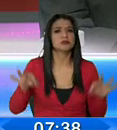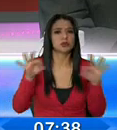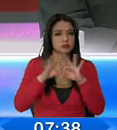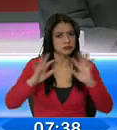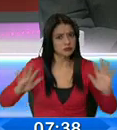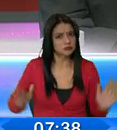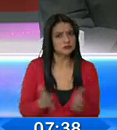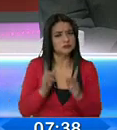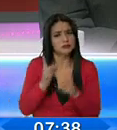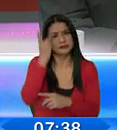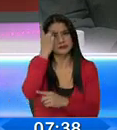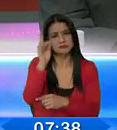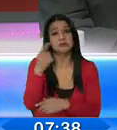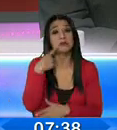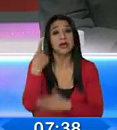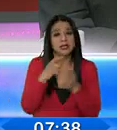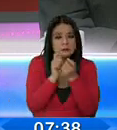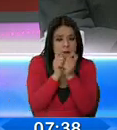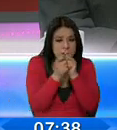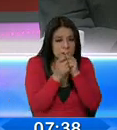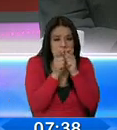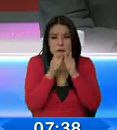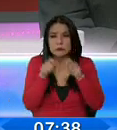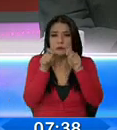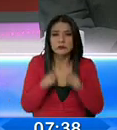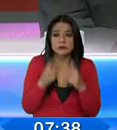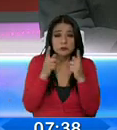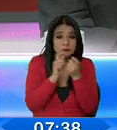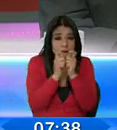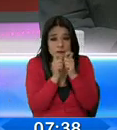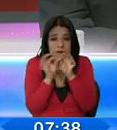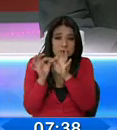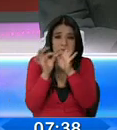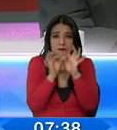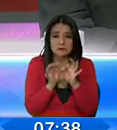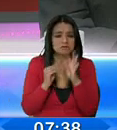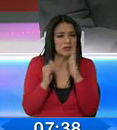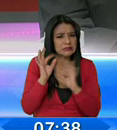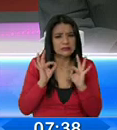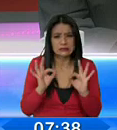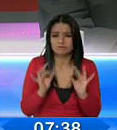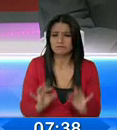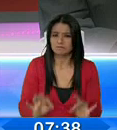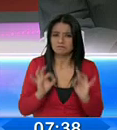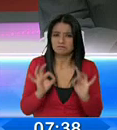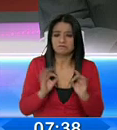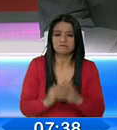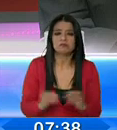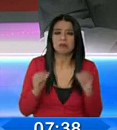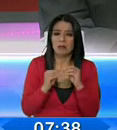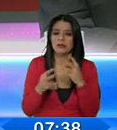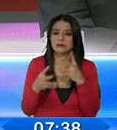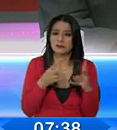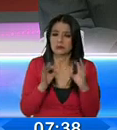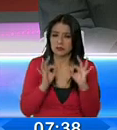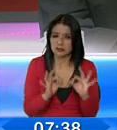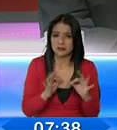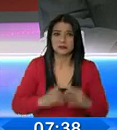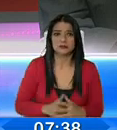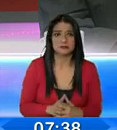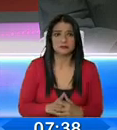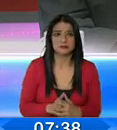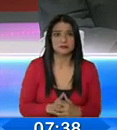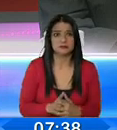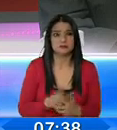impulsarse para poder perfeccionar un sistema de contratación pública más eficiente, más transparente, con